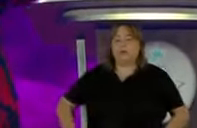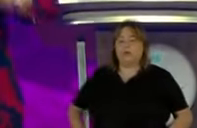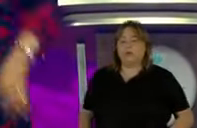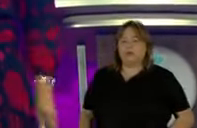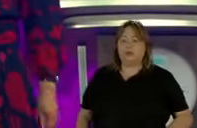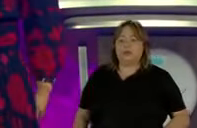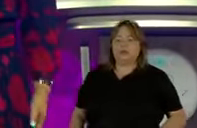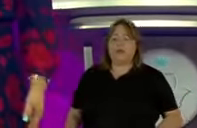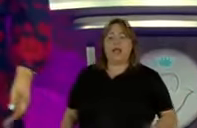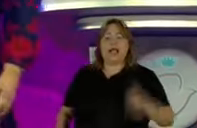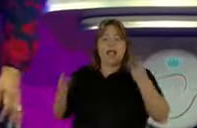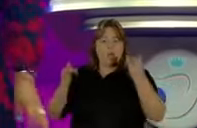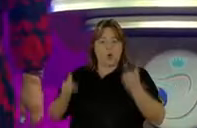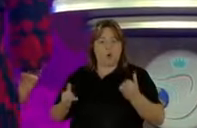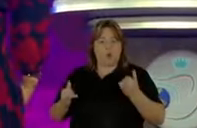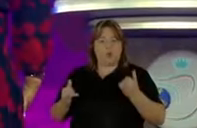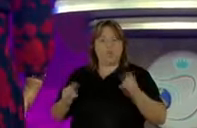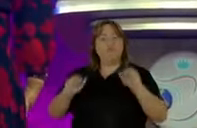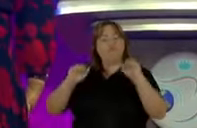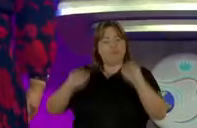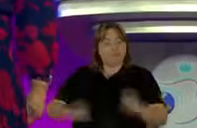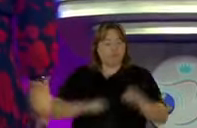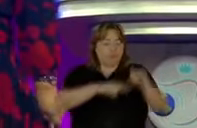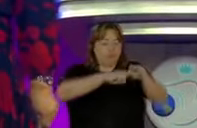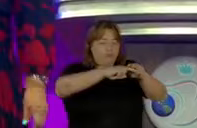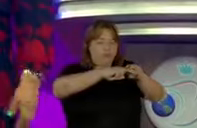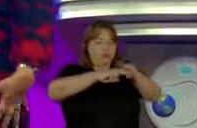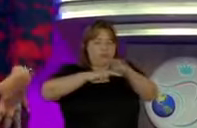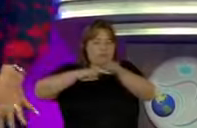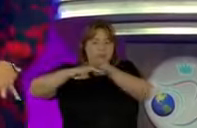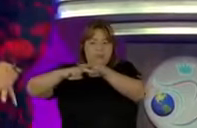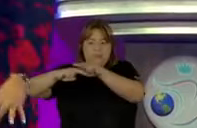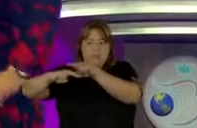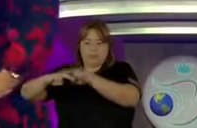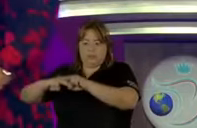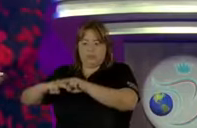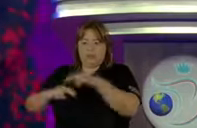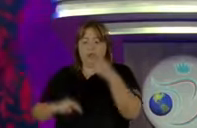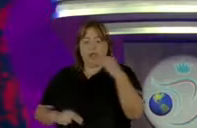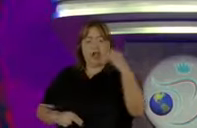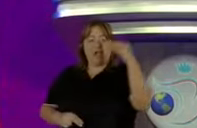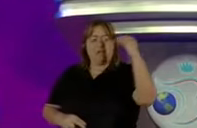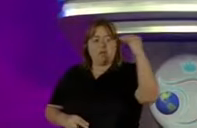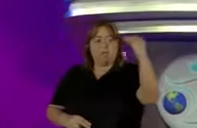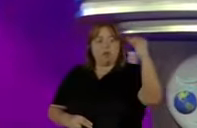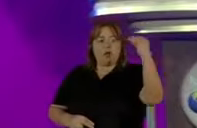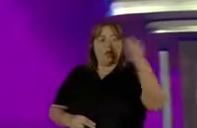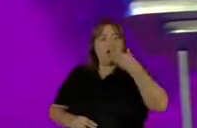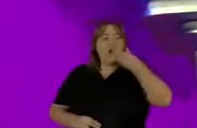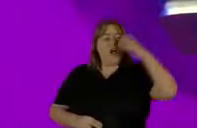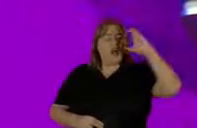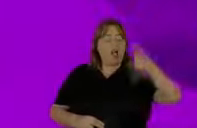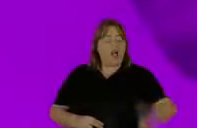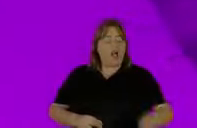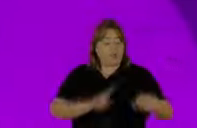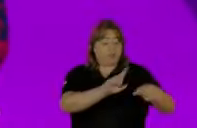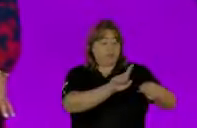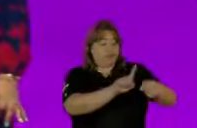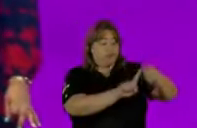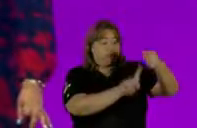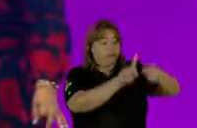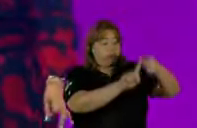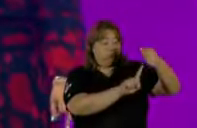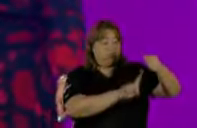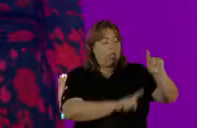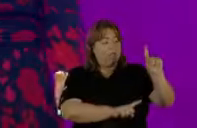vamos a dar la palabra. Pueden sentarse. Afuera está 105 casi. Óigame, qué